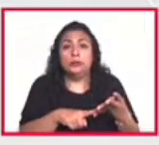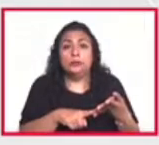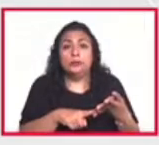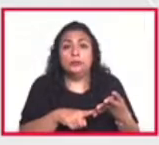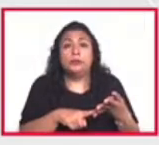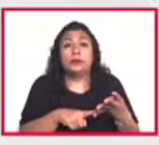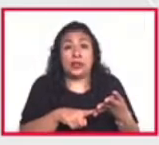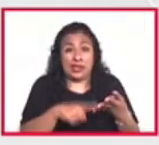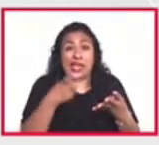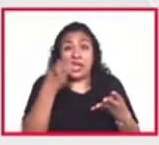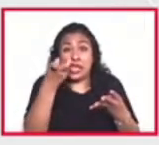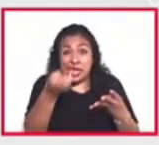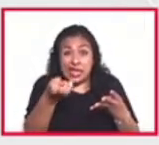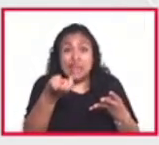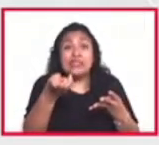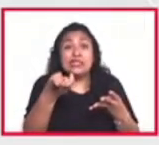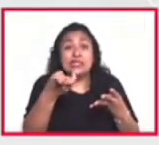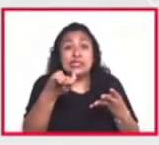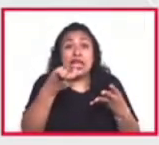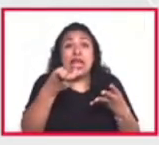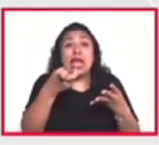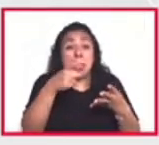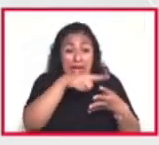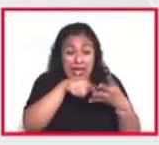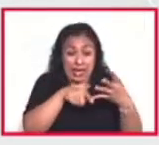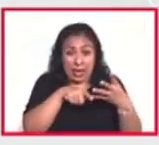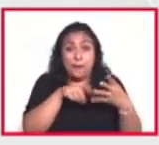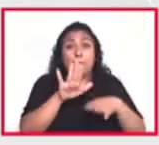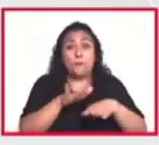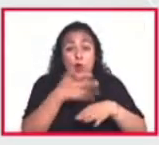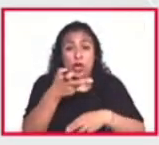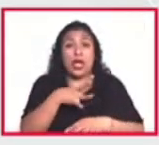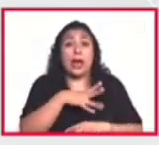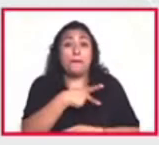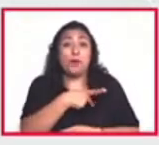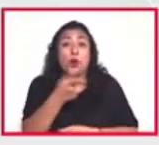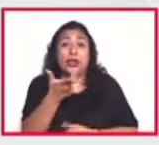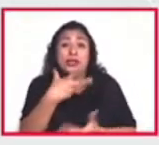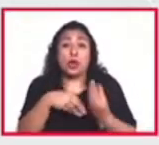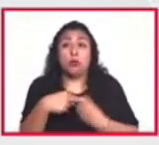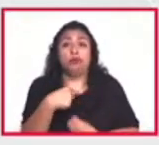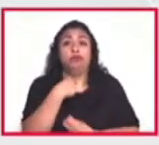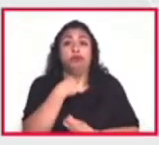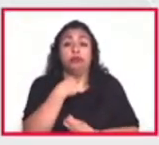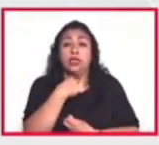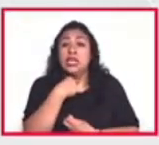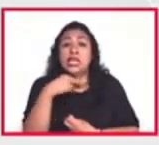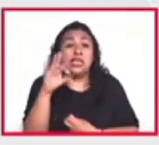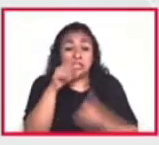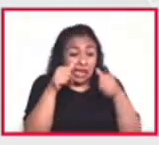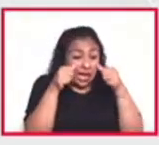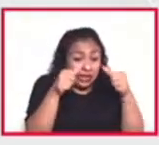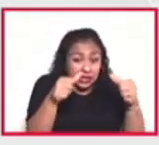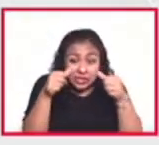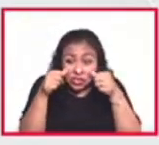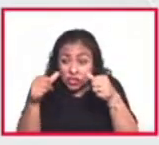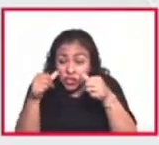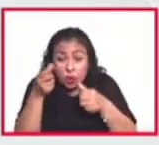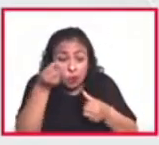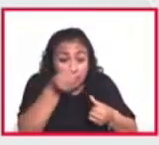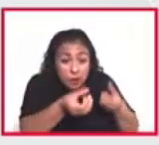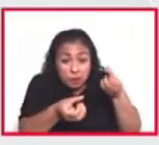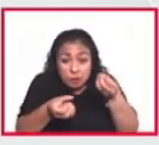es el origen de la pobreza económica. Y si no atendemos y enriquecemos esas riquezas de este